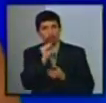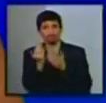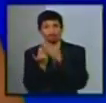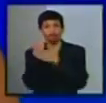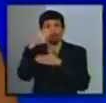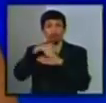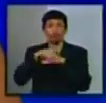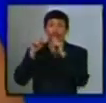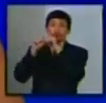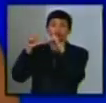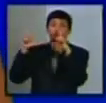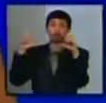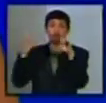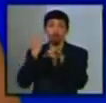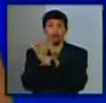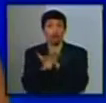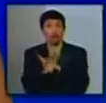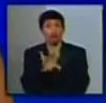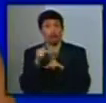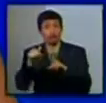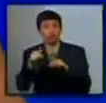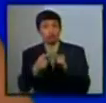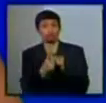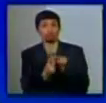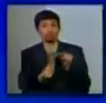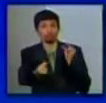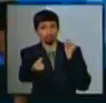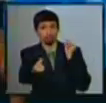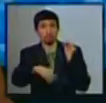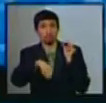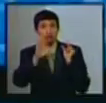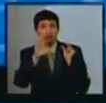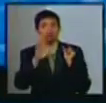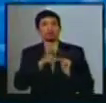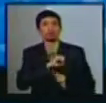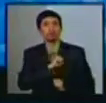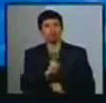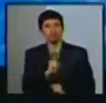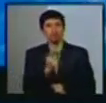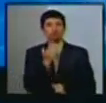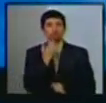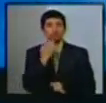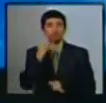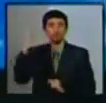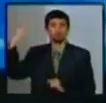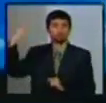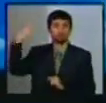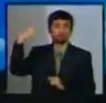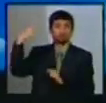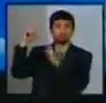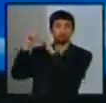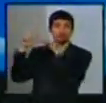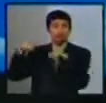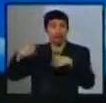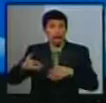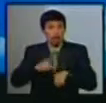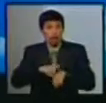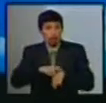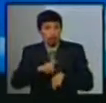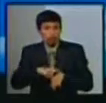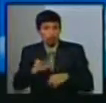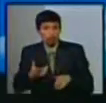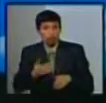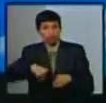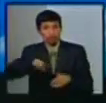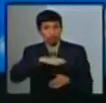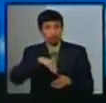jornada soleada tuvimos hoy en gran parte del territorio nacional. Santiago también estuvo a pleno sol. A esta hora la temperatura del momento en